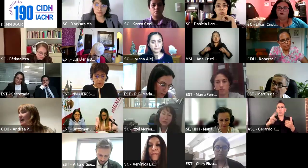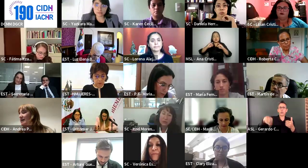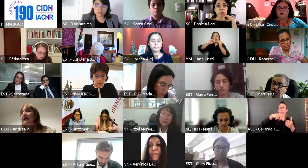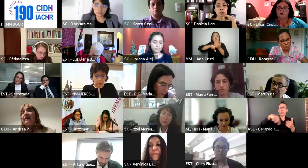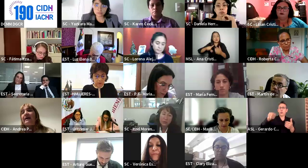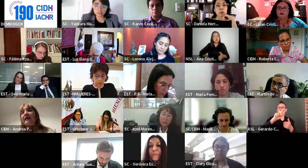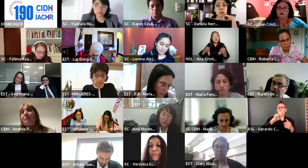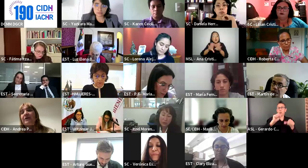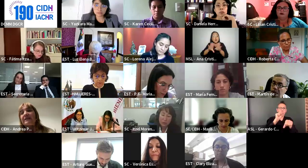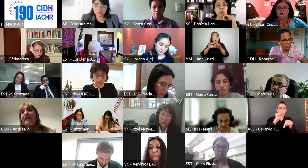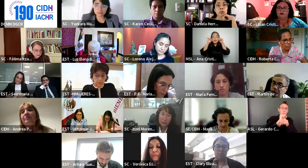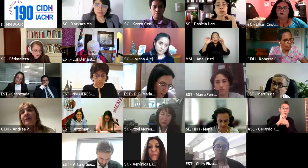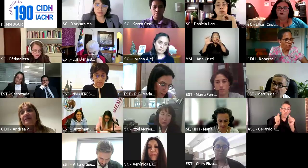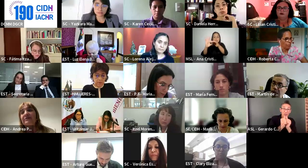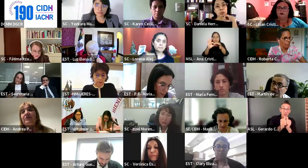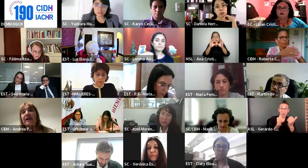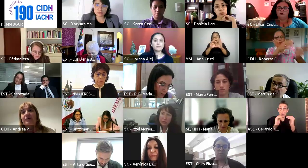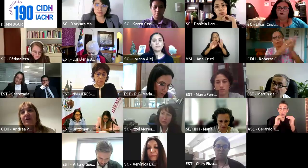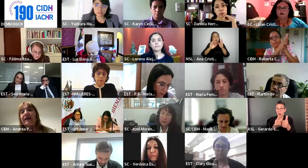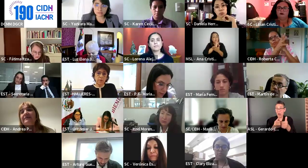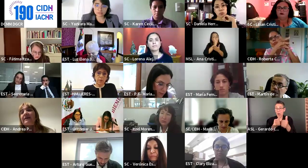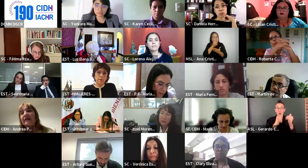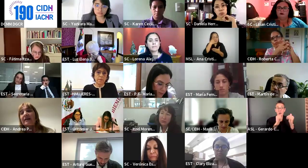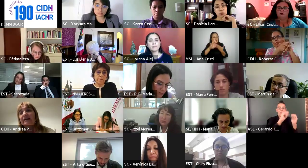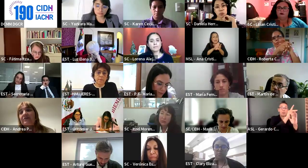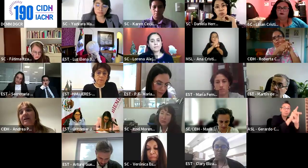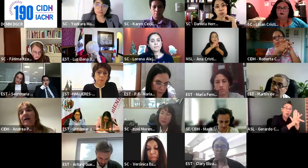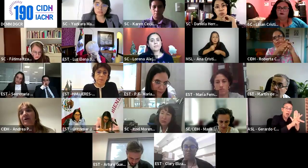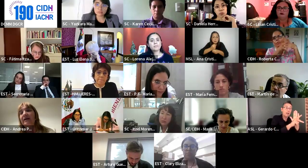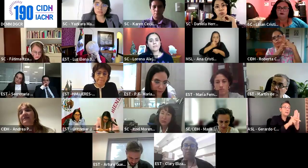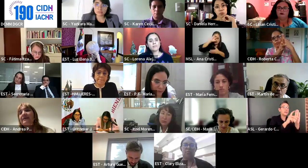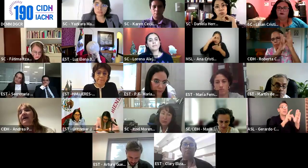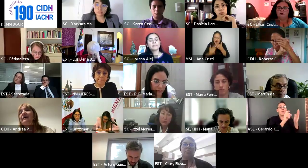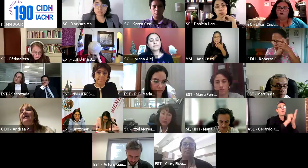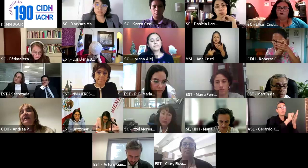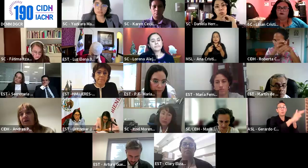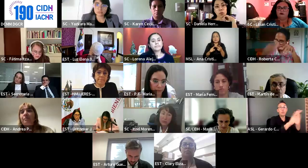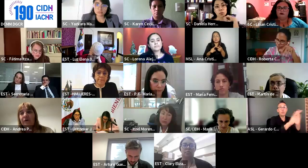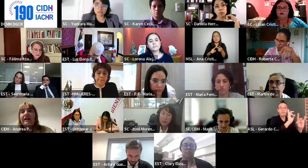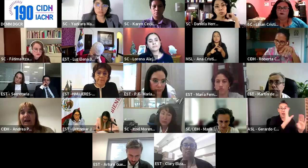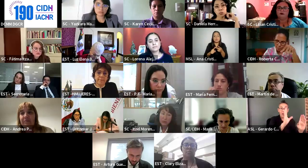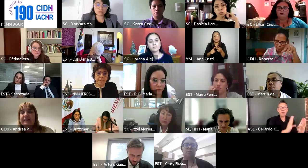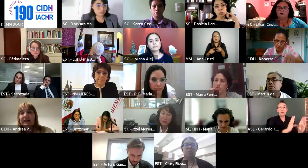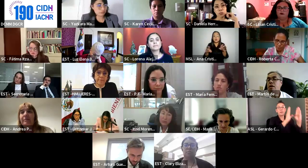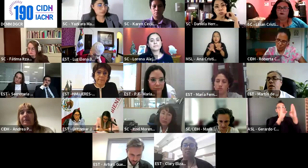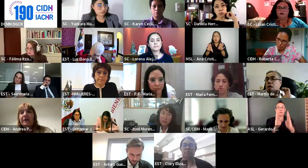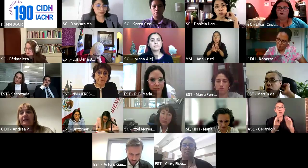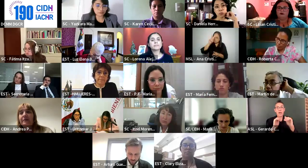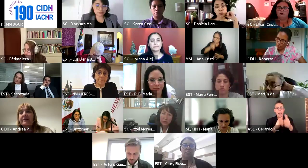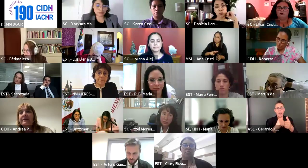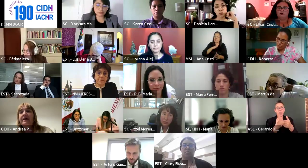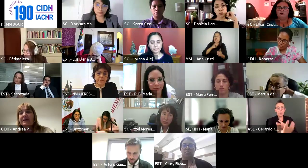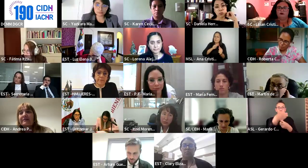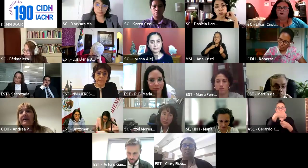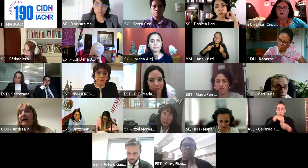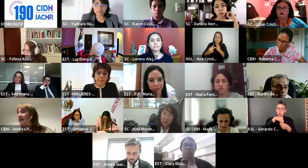manera las políticas de prevención de la violencia, de erradicación de la violencia, incorporan realmente la perspectiva